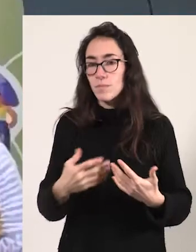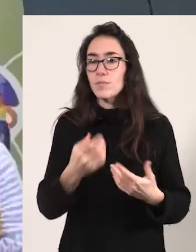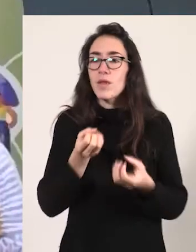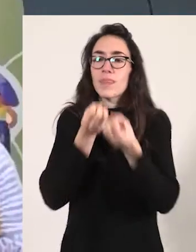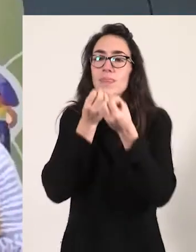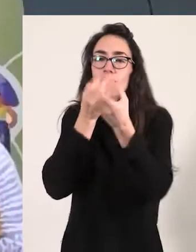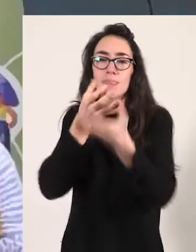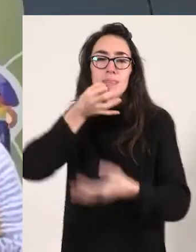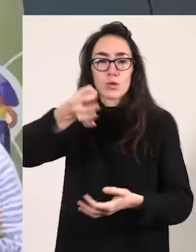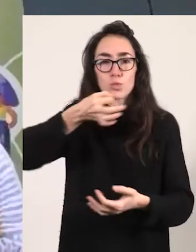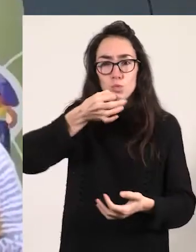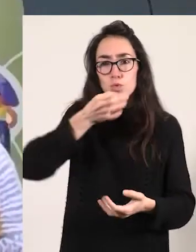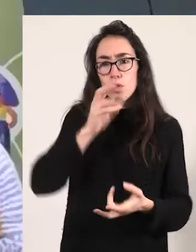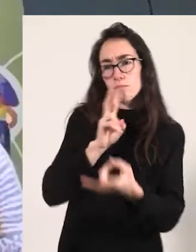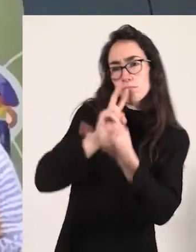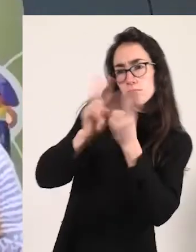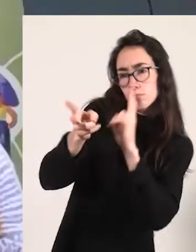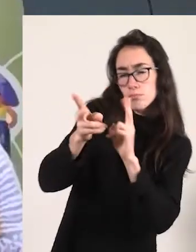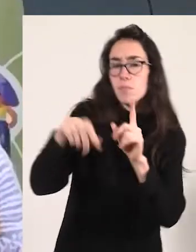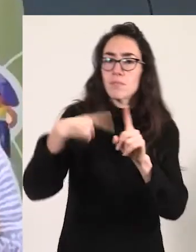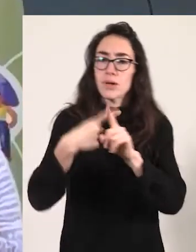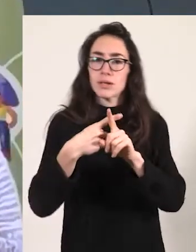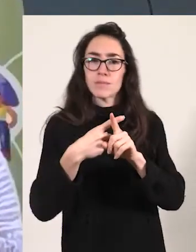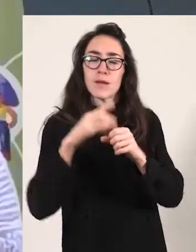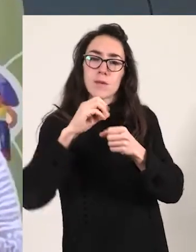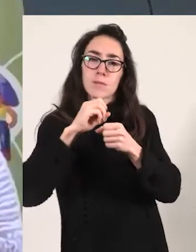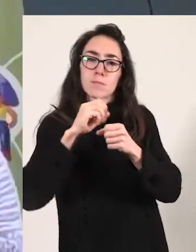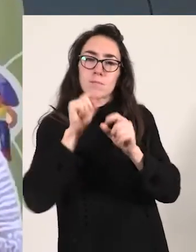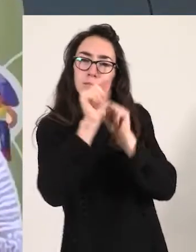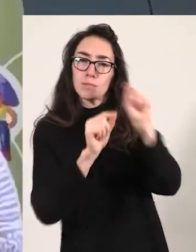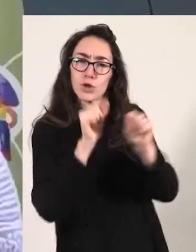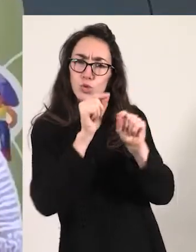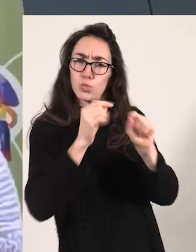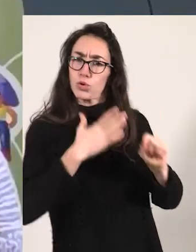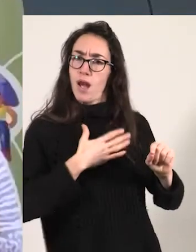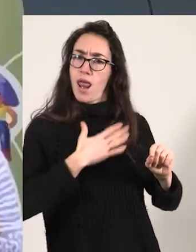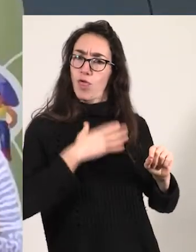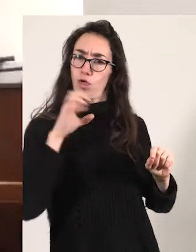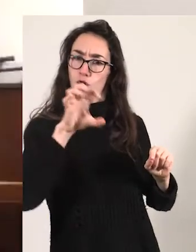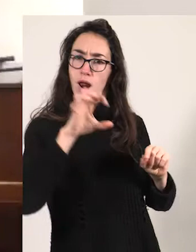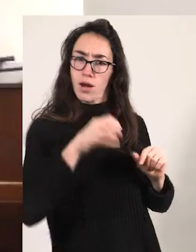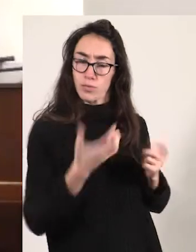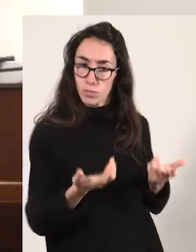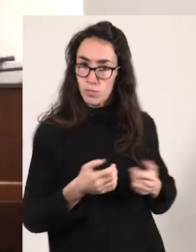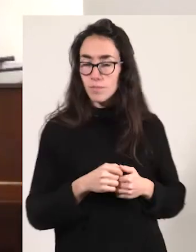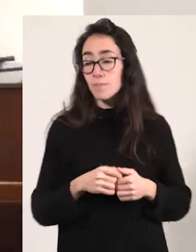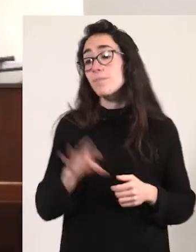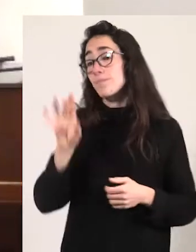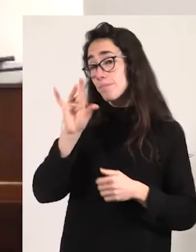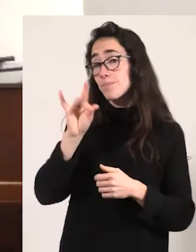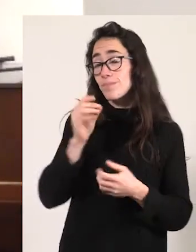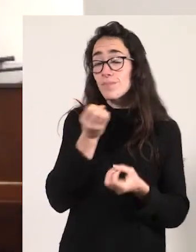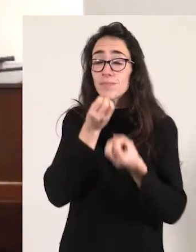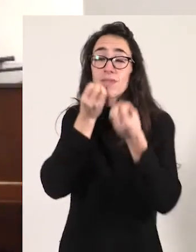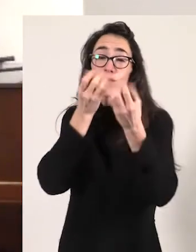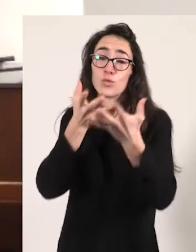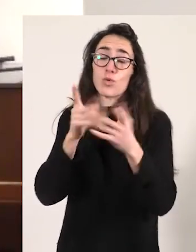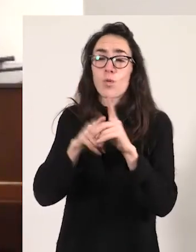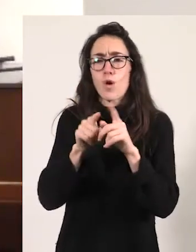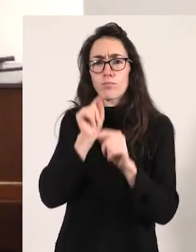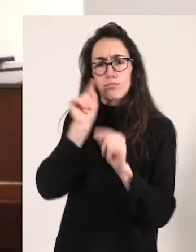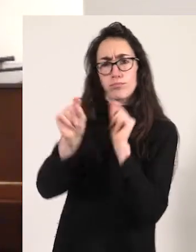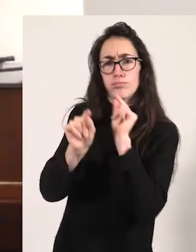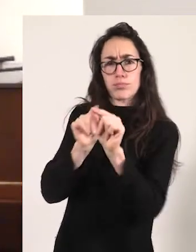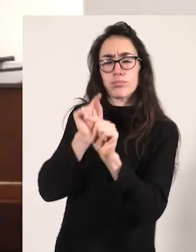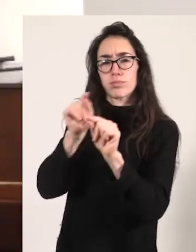Actualmente vivimos en el discurso de la réplica y del virus nacionalismo. Sí, es el discurso de la réplica porque en la